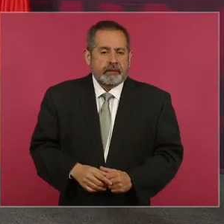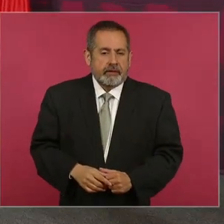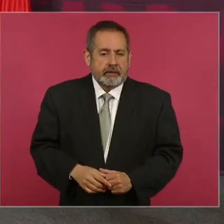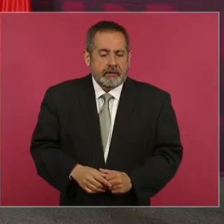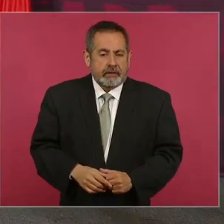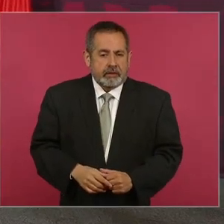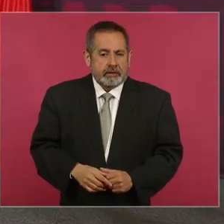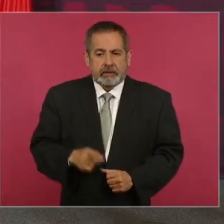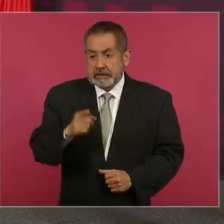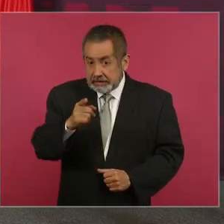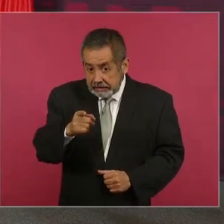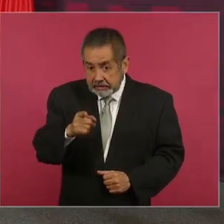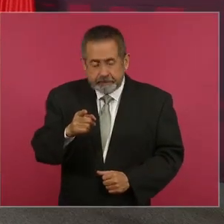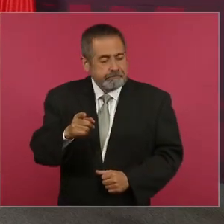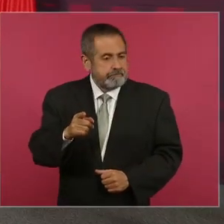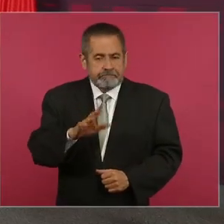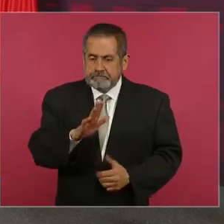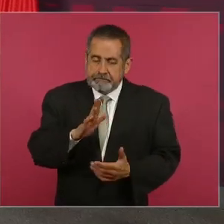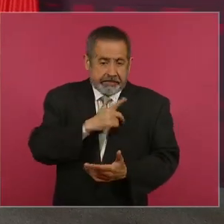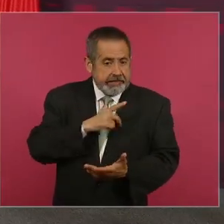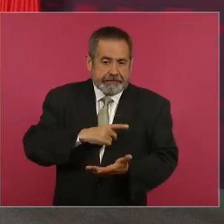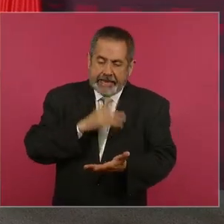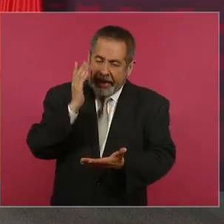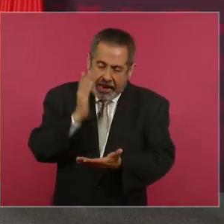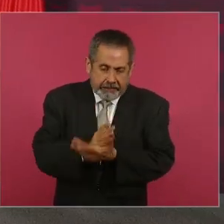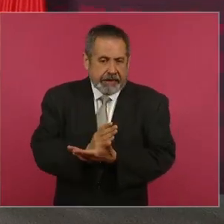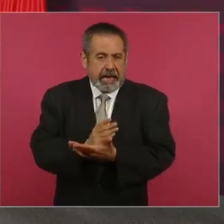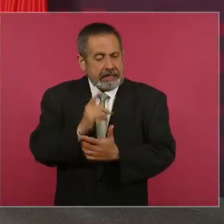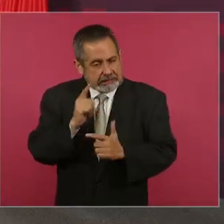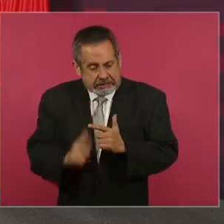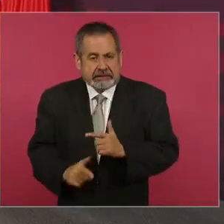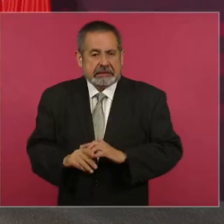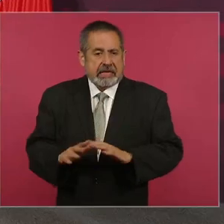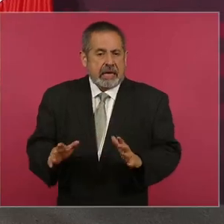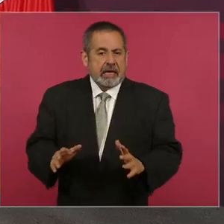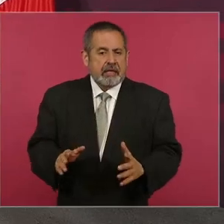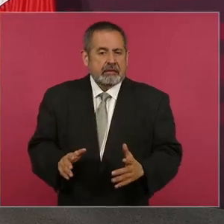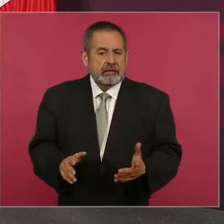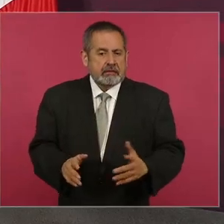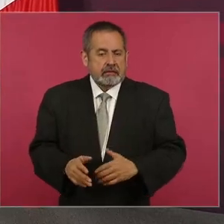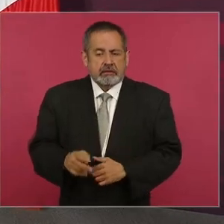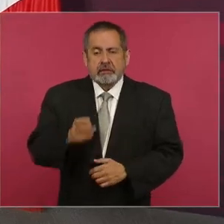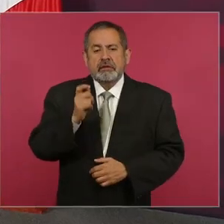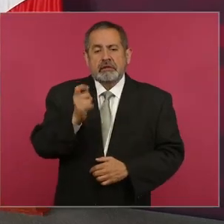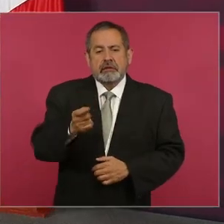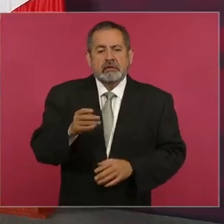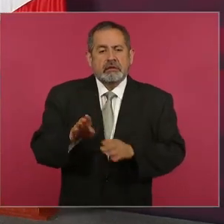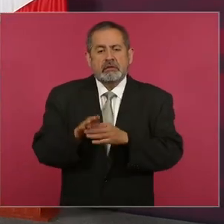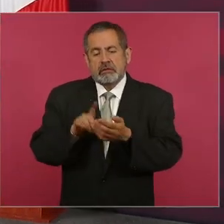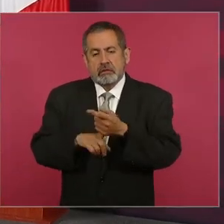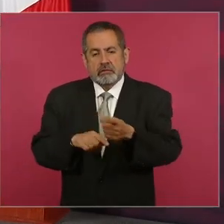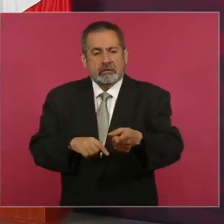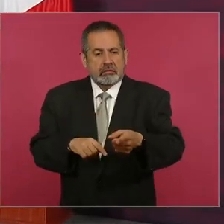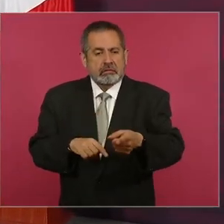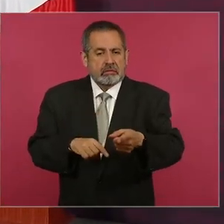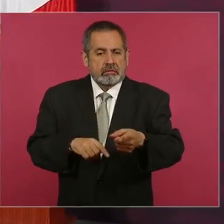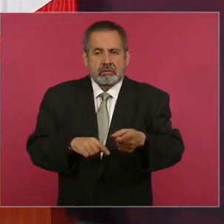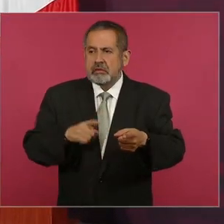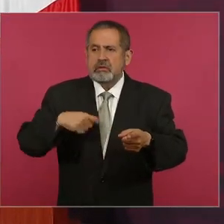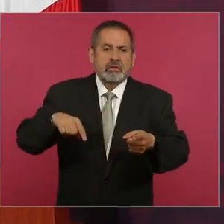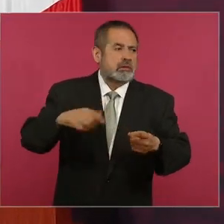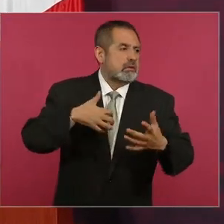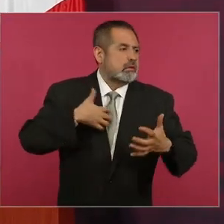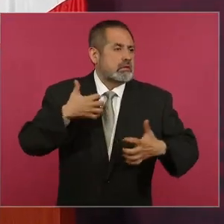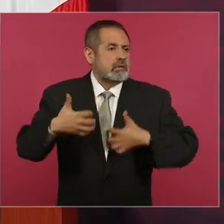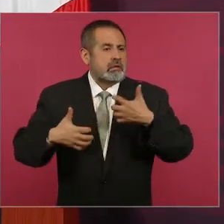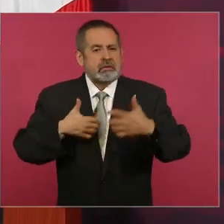eso es lo que ya se debe de determinar, y es lo que origina pues mucho coraje